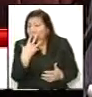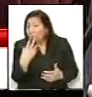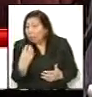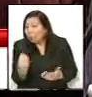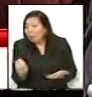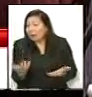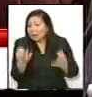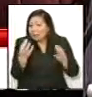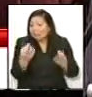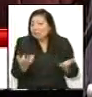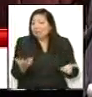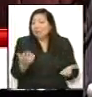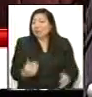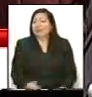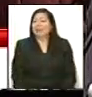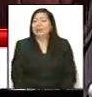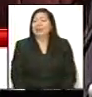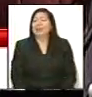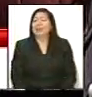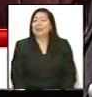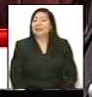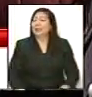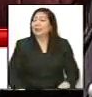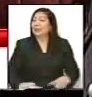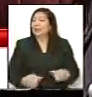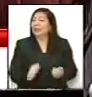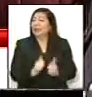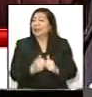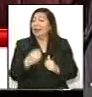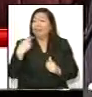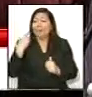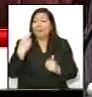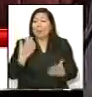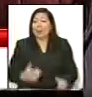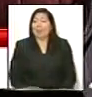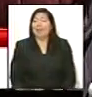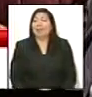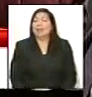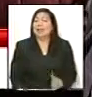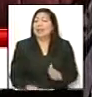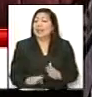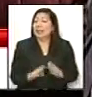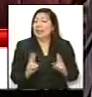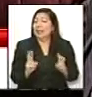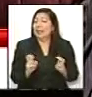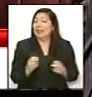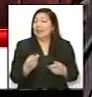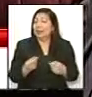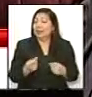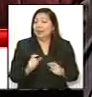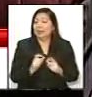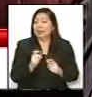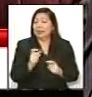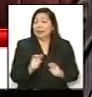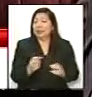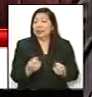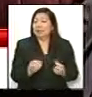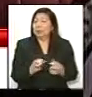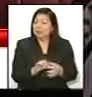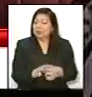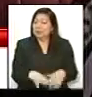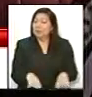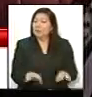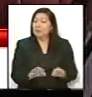y creemos que discutir la reforma política, básicamente el tema de la inmunidad de los parlamentarios, siendo